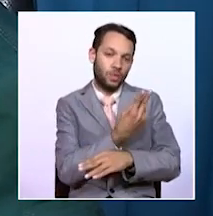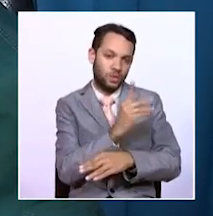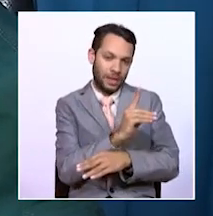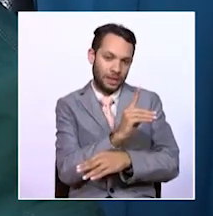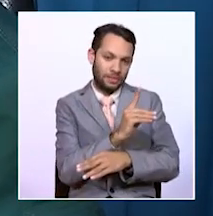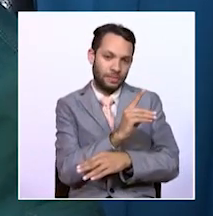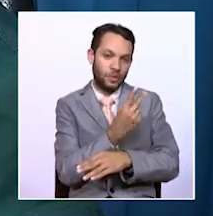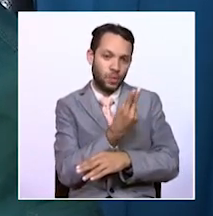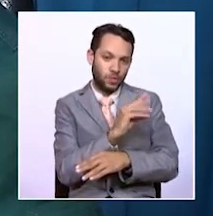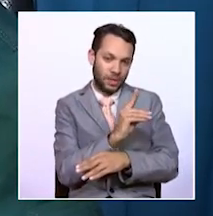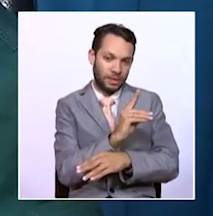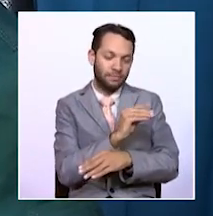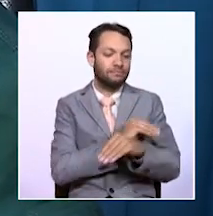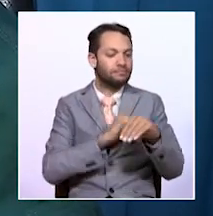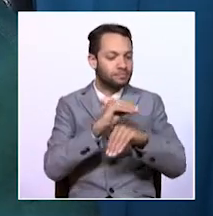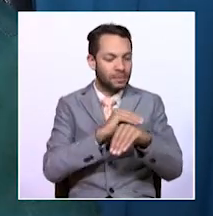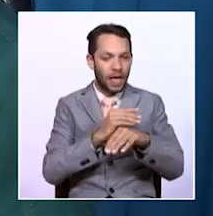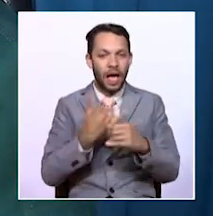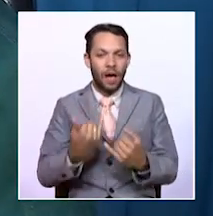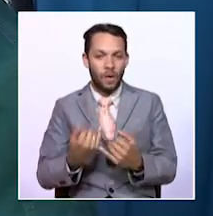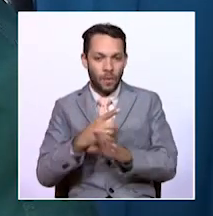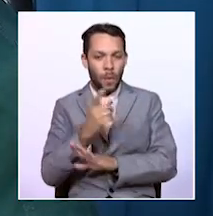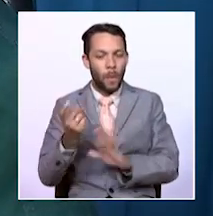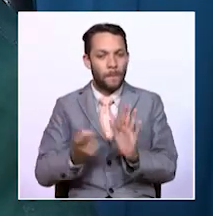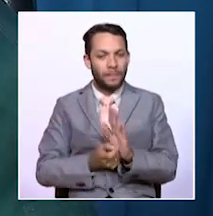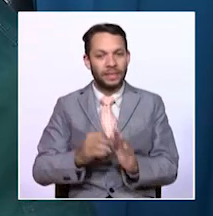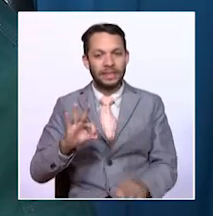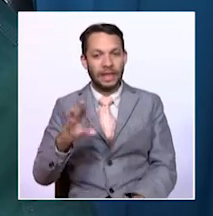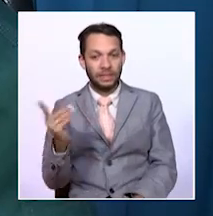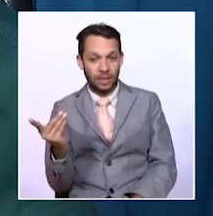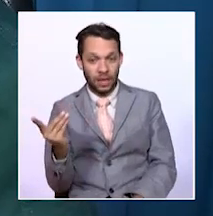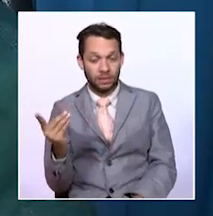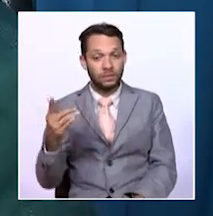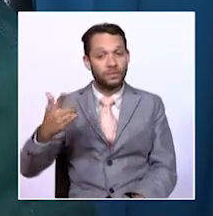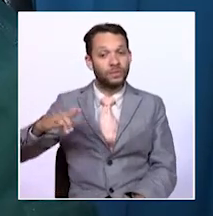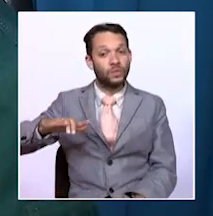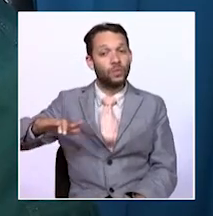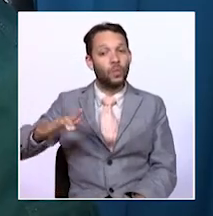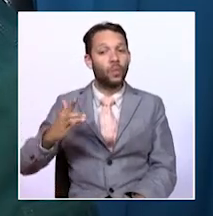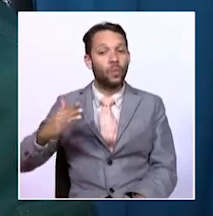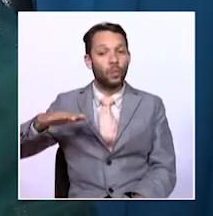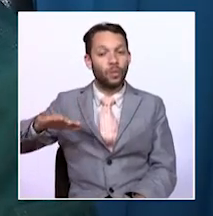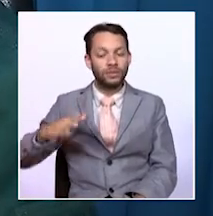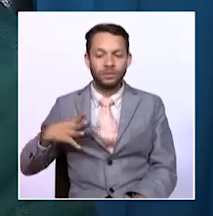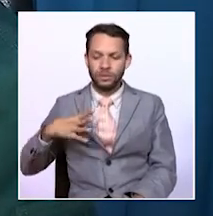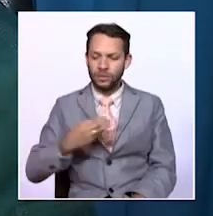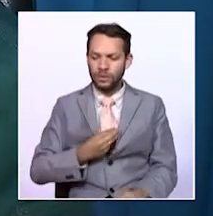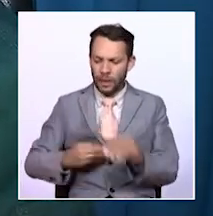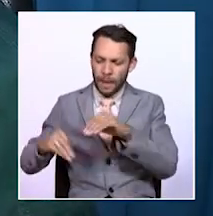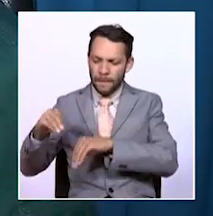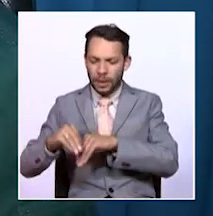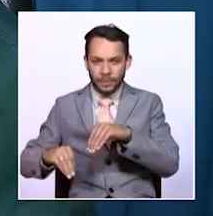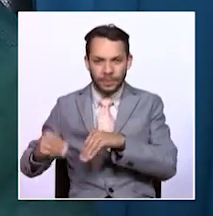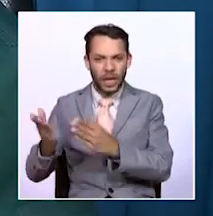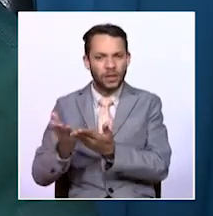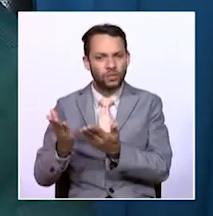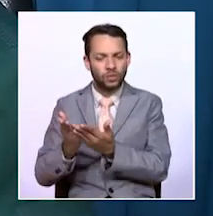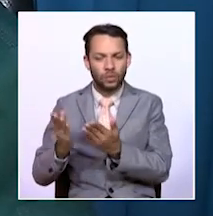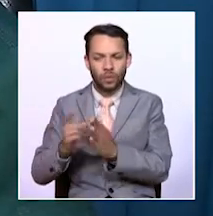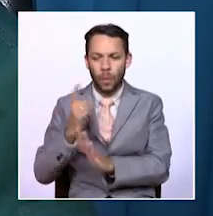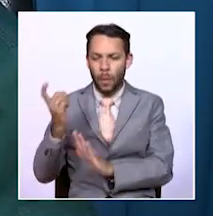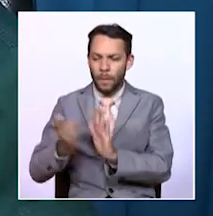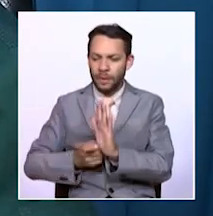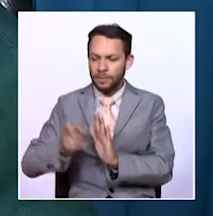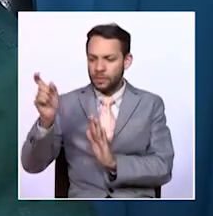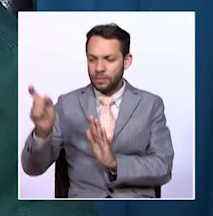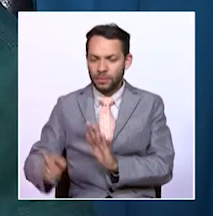Vamos a hacer un estudio anatómico muy completo en ecografía 3D y 4D. empezamos estudiando toda la parte de los órganos